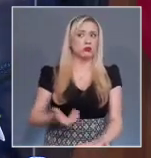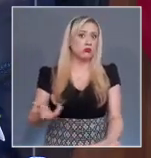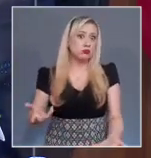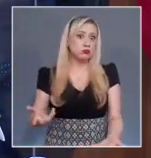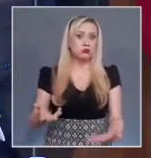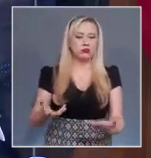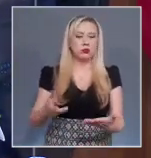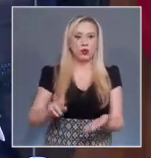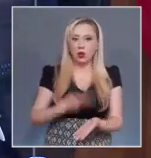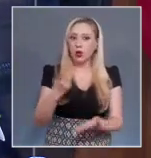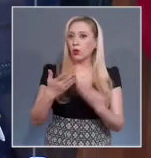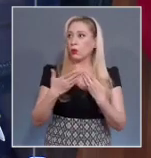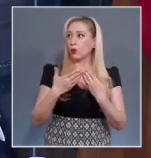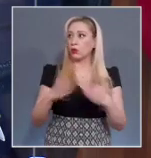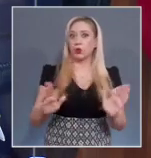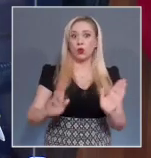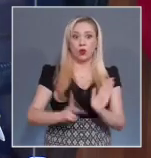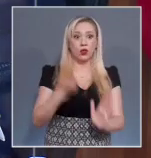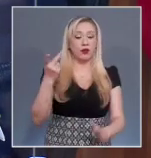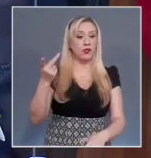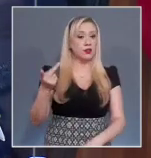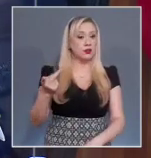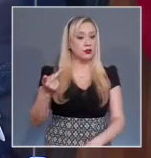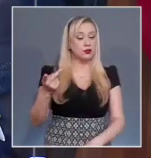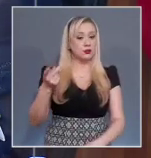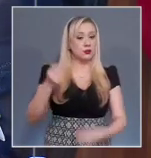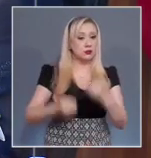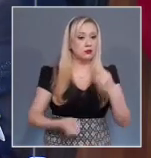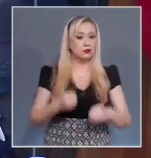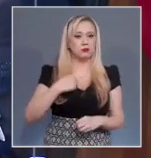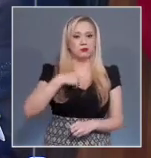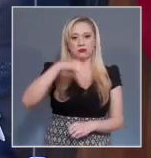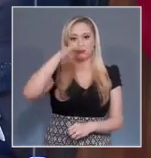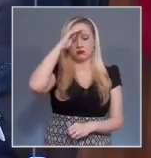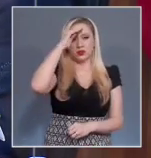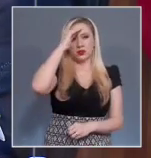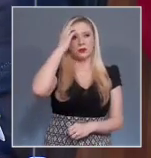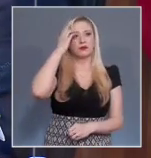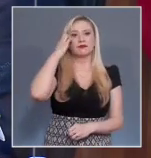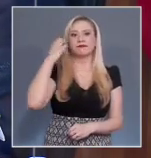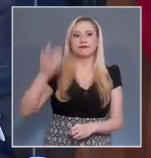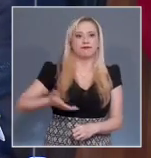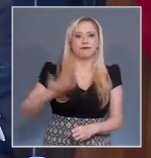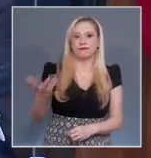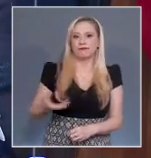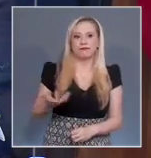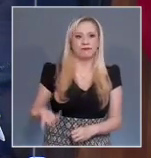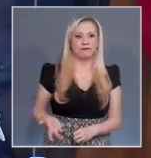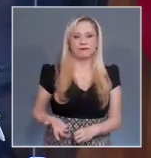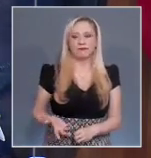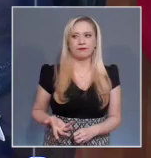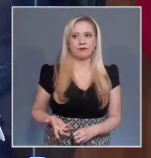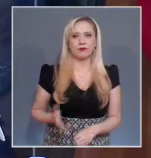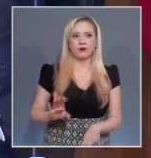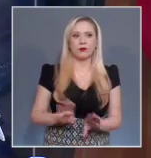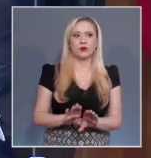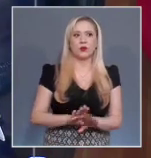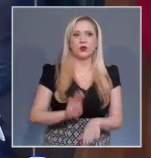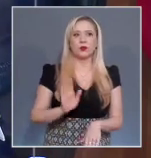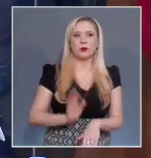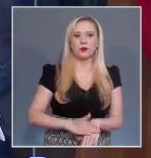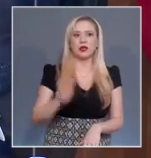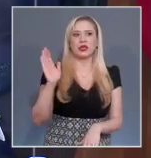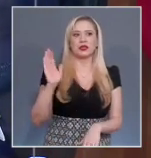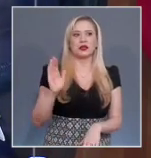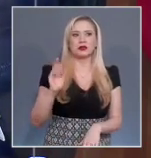procedimiento, pues me parece que solamente de manera material lo que está haciendo es que se dé un nuevo número, pero no que se trate